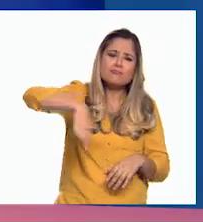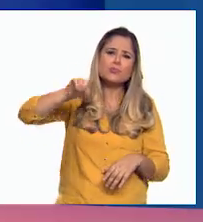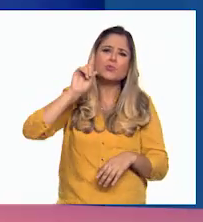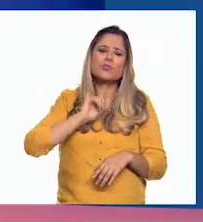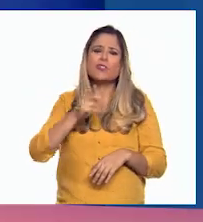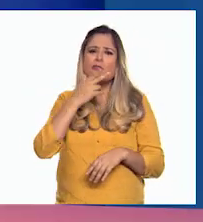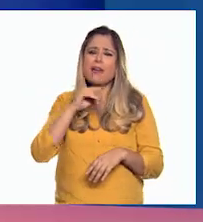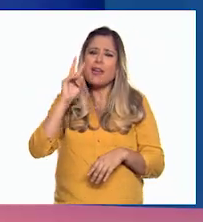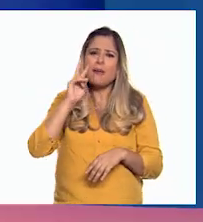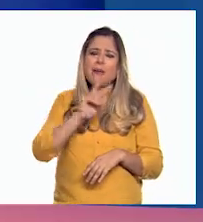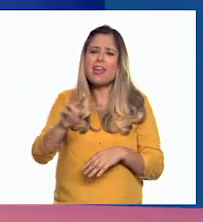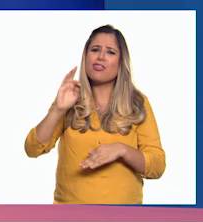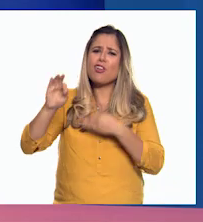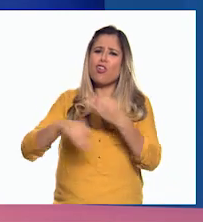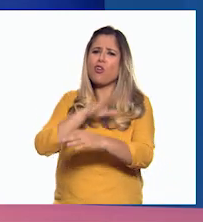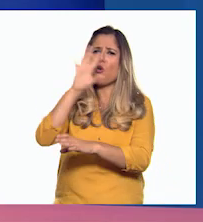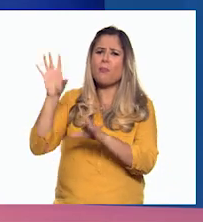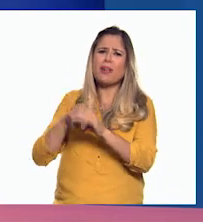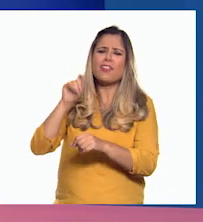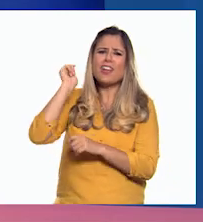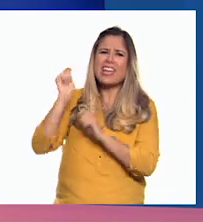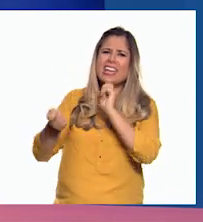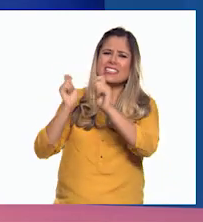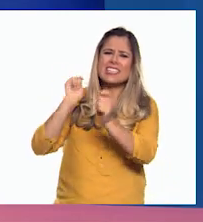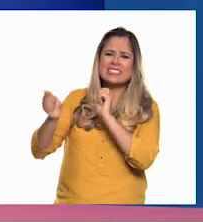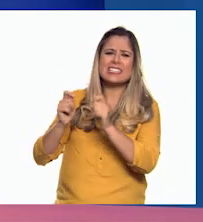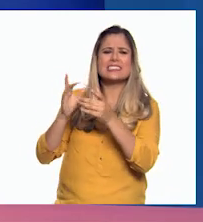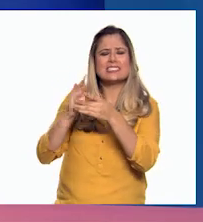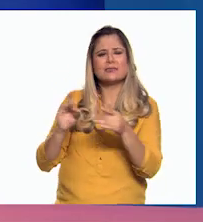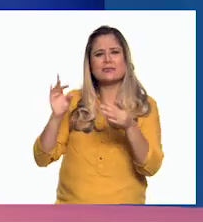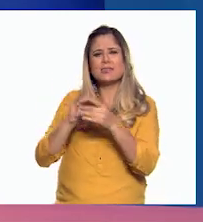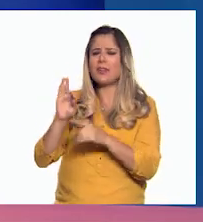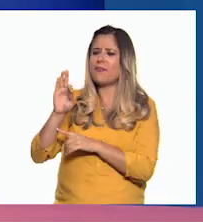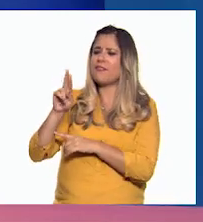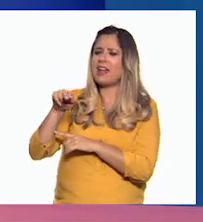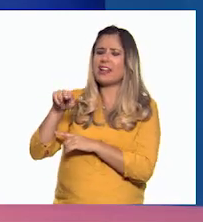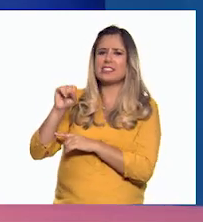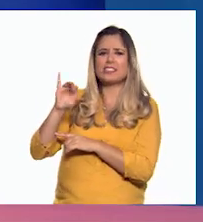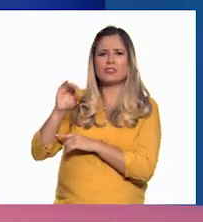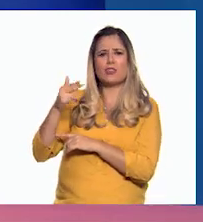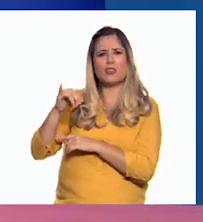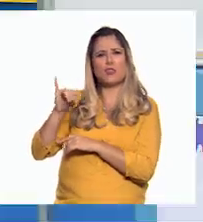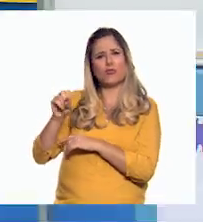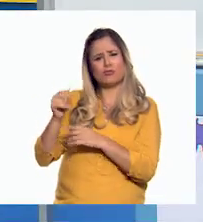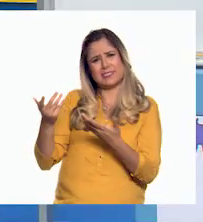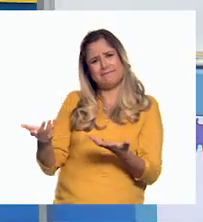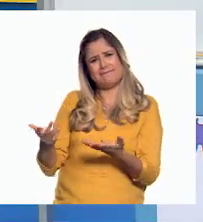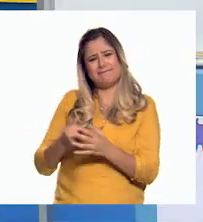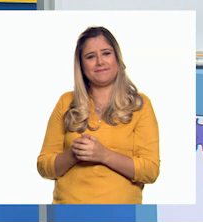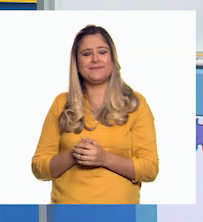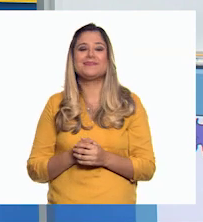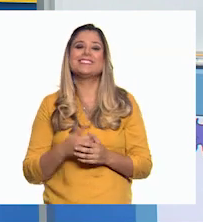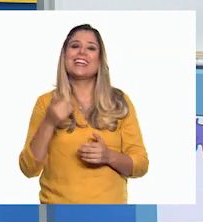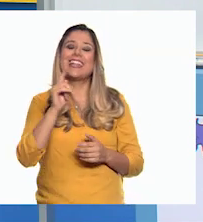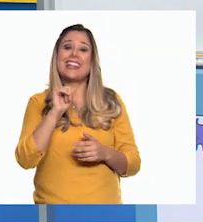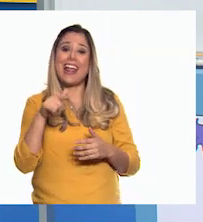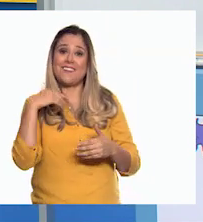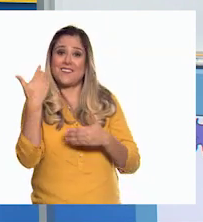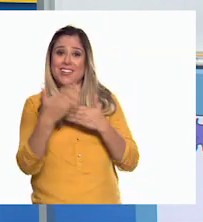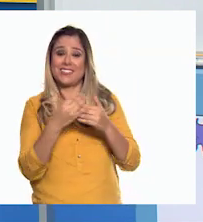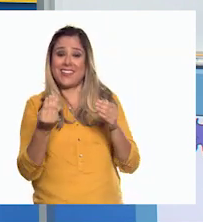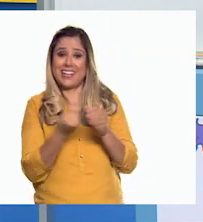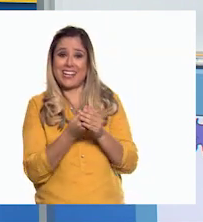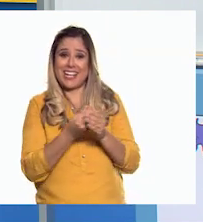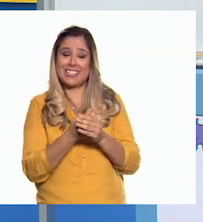vieran todo lo demás que quería decir y que decía Francisco Hinojosa. ¿Qué tal si la próxima clase